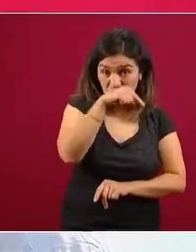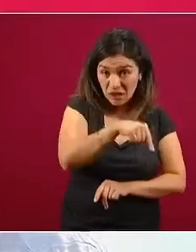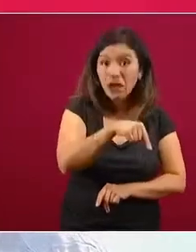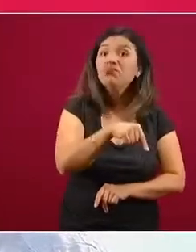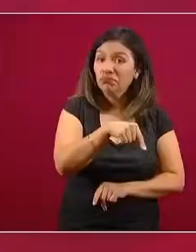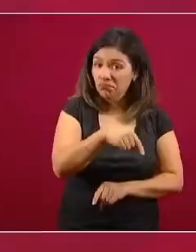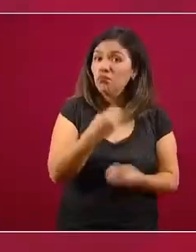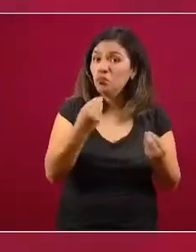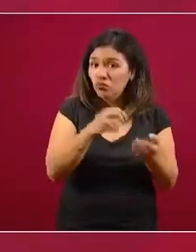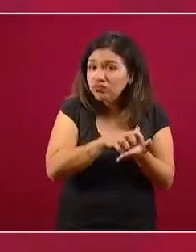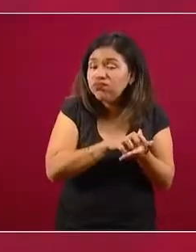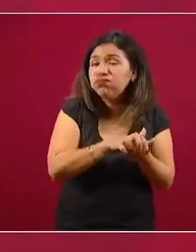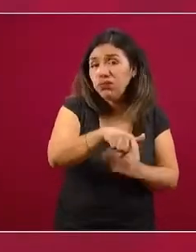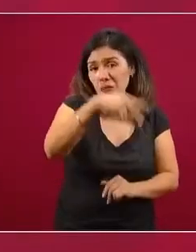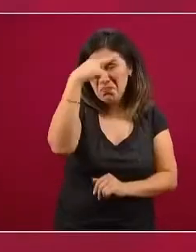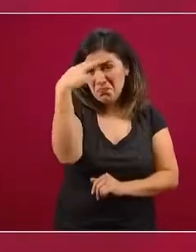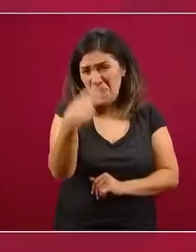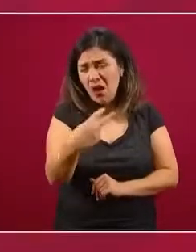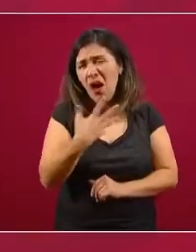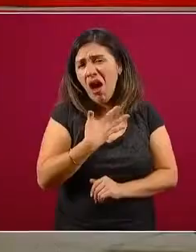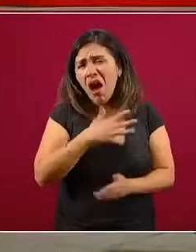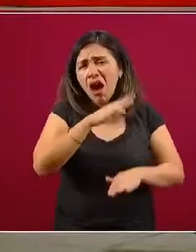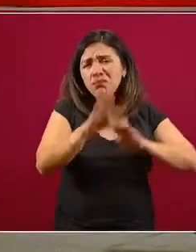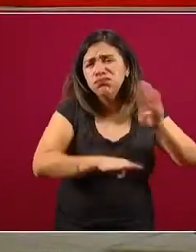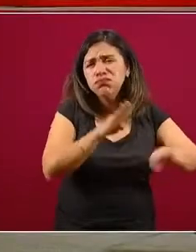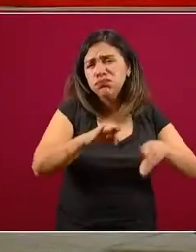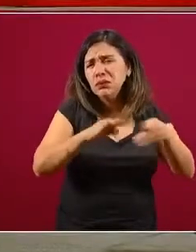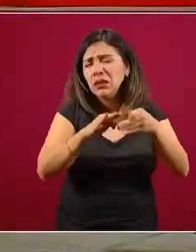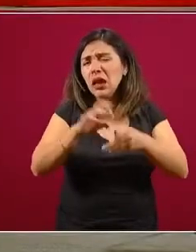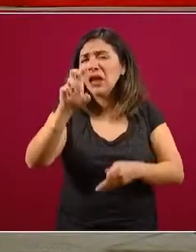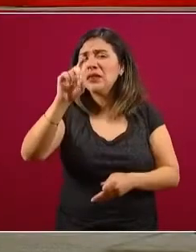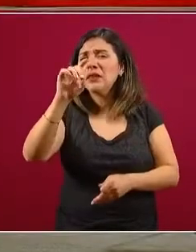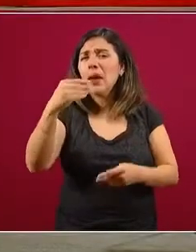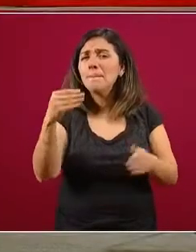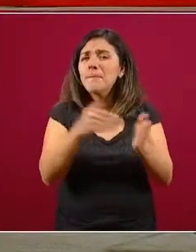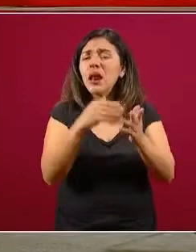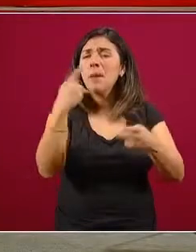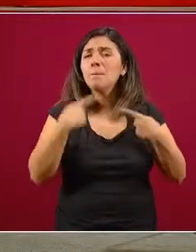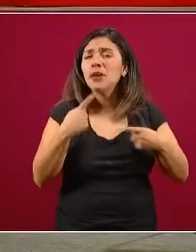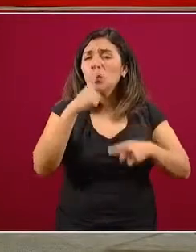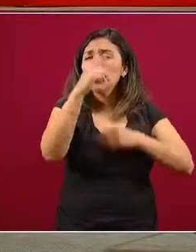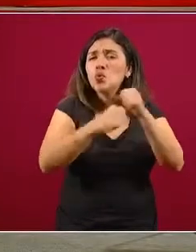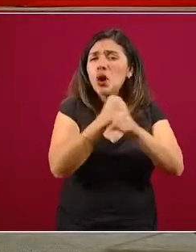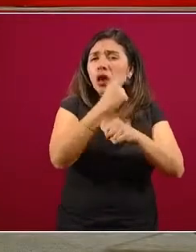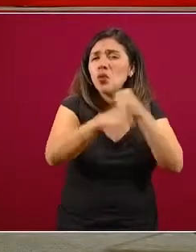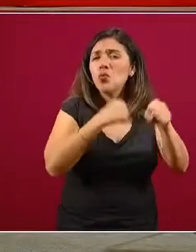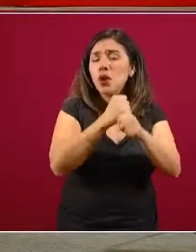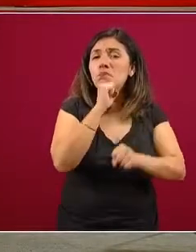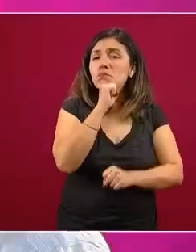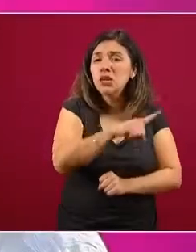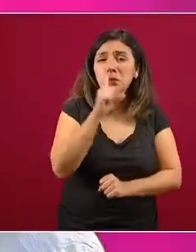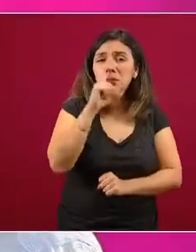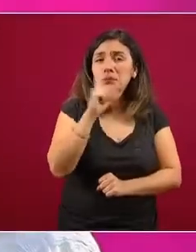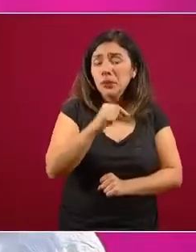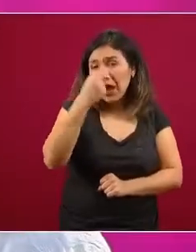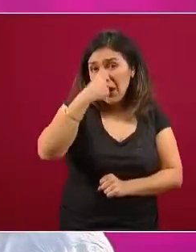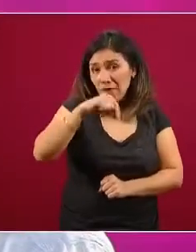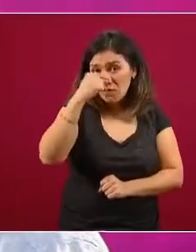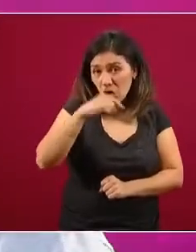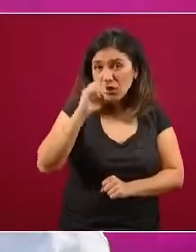es grande. En México mueren 30,000 personas cada año por influenza o